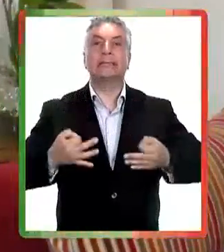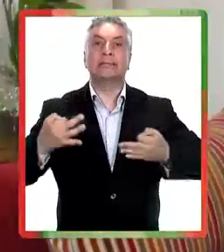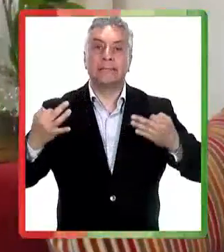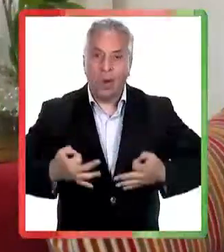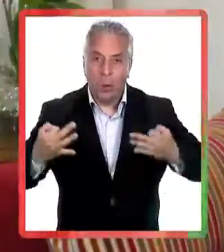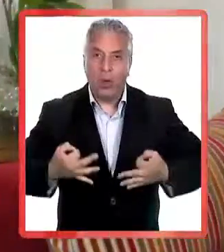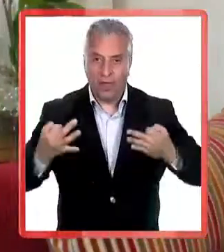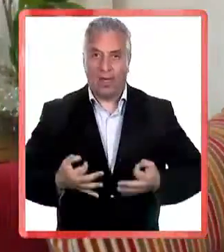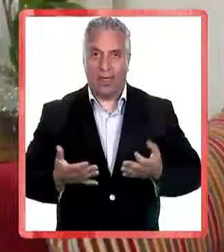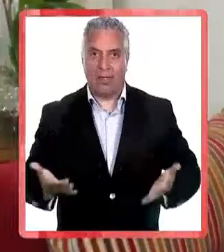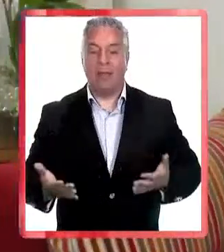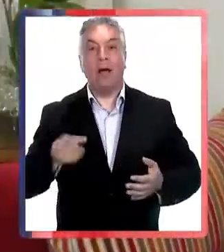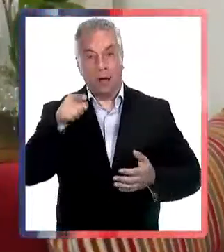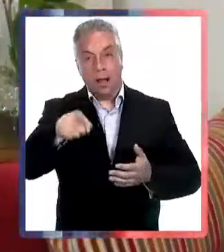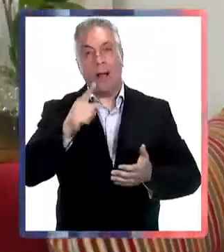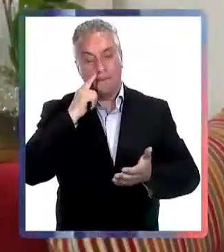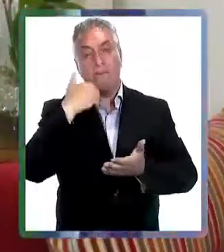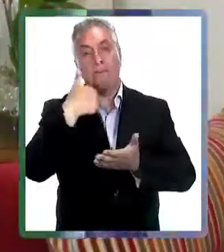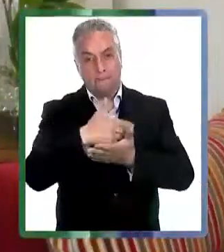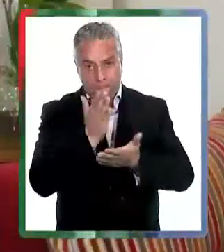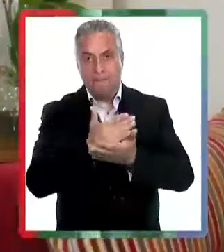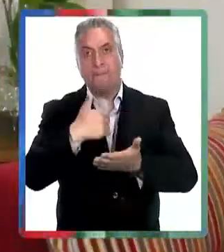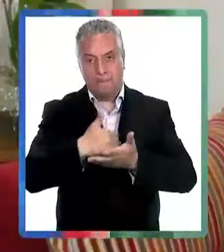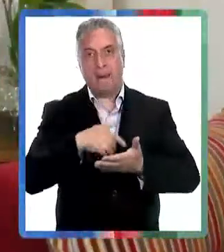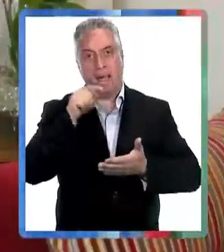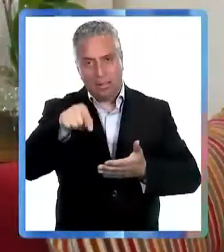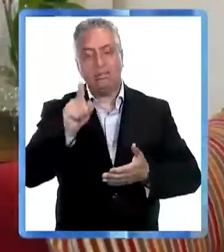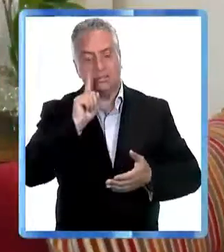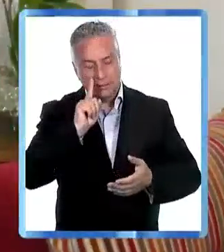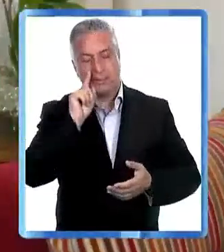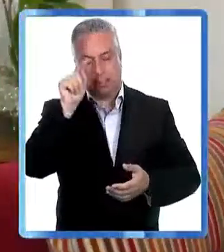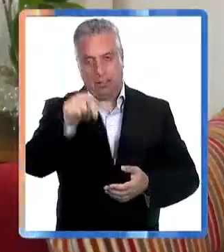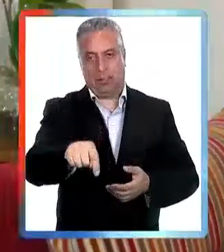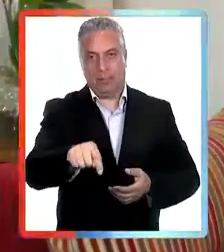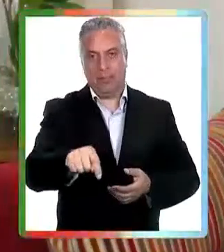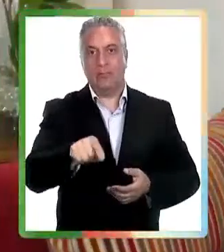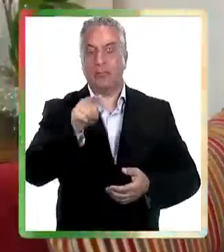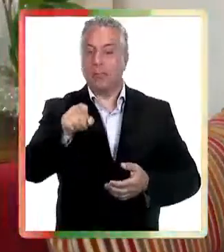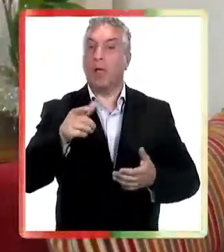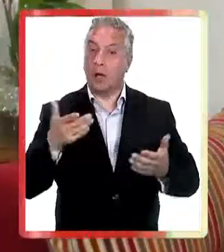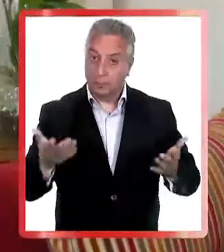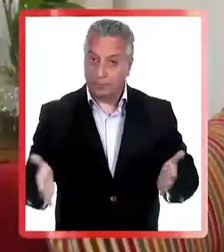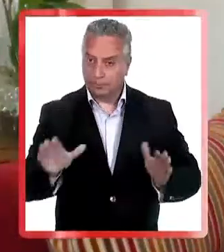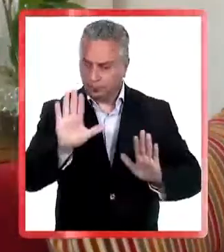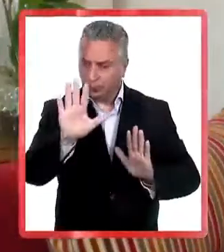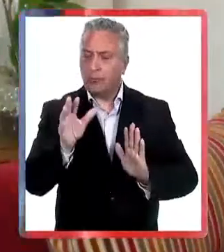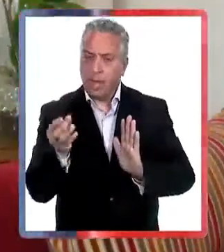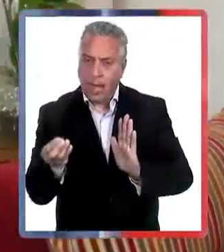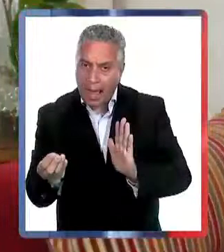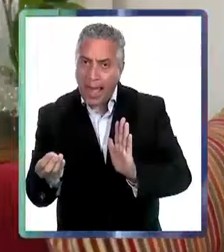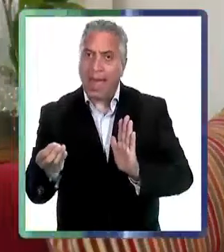seguridad. Entonces, es un plan que es bien integral en ese sentido, porque además,